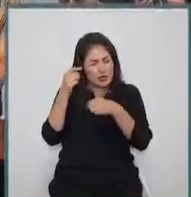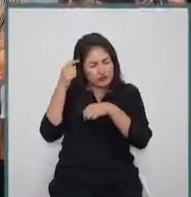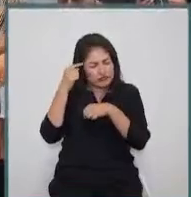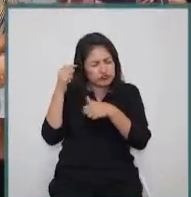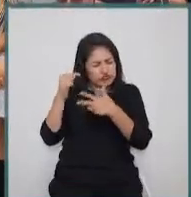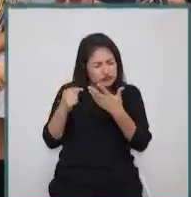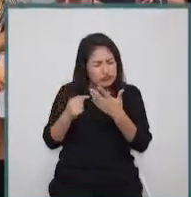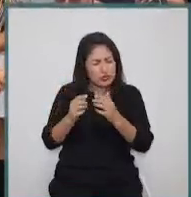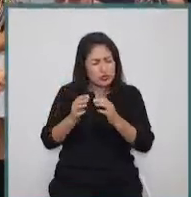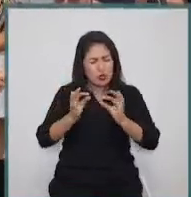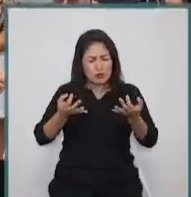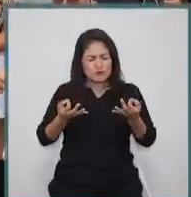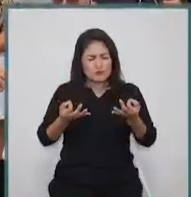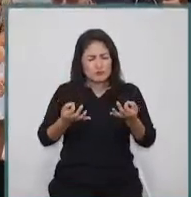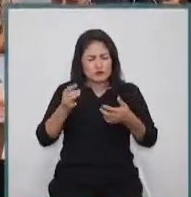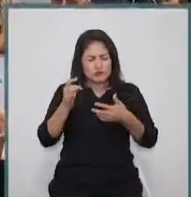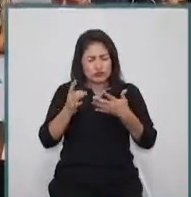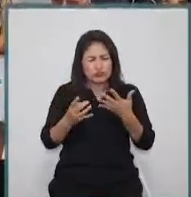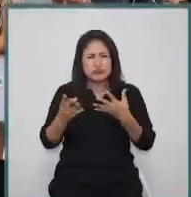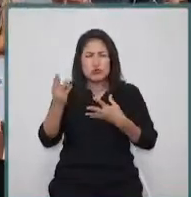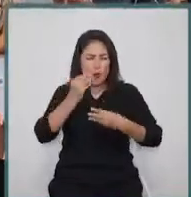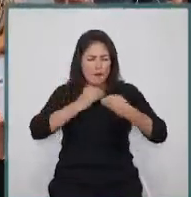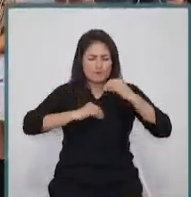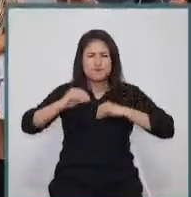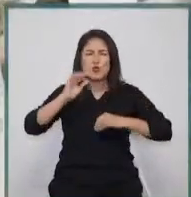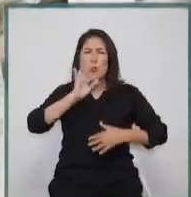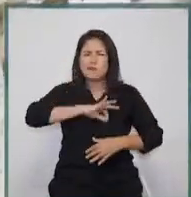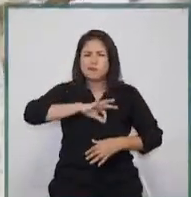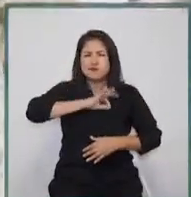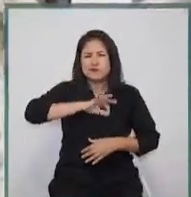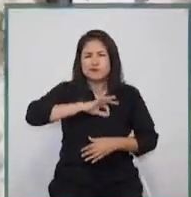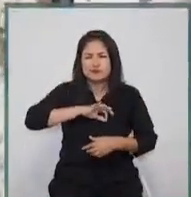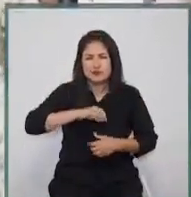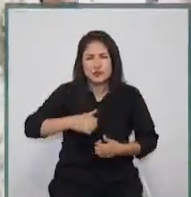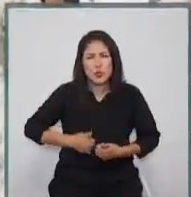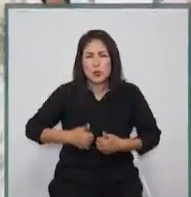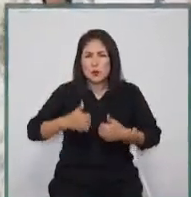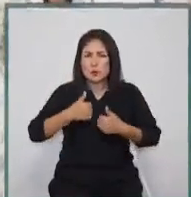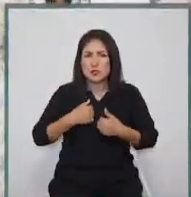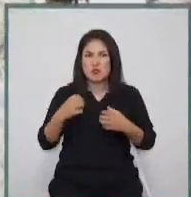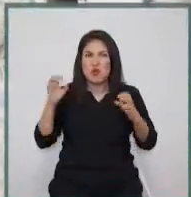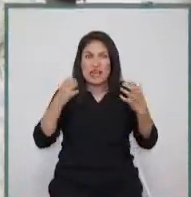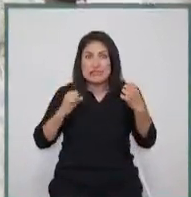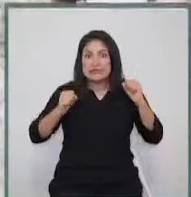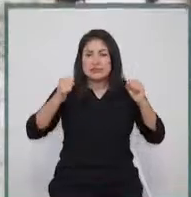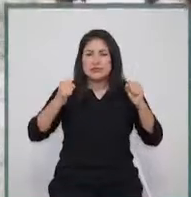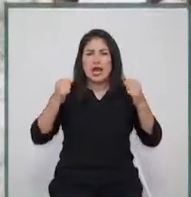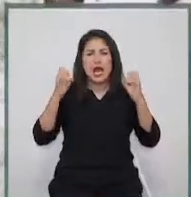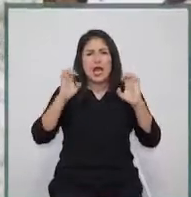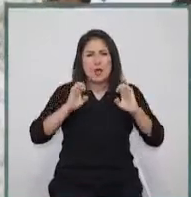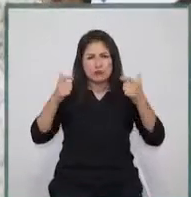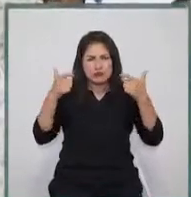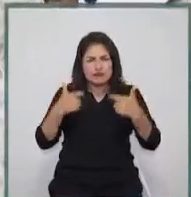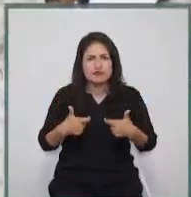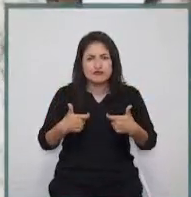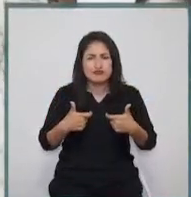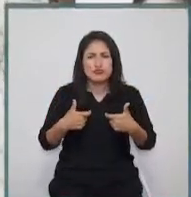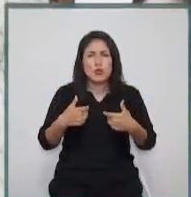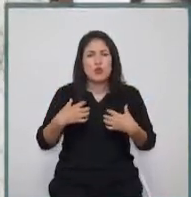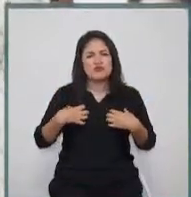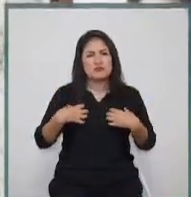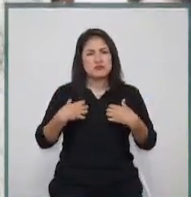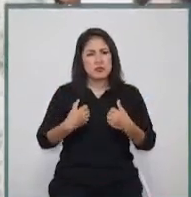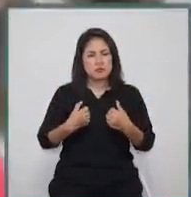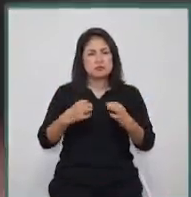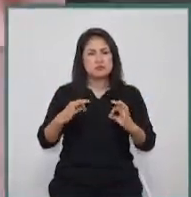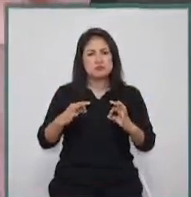el tema de la meditación, todo eso, ¿no? Entonces todo eso influye en tu vida, el tema de la ansiedad, el manejo de emociones, ¿no?, y el